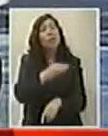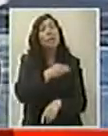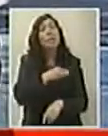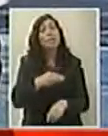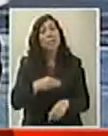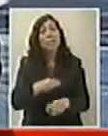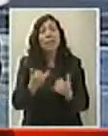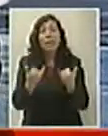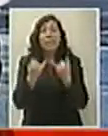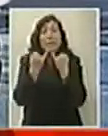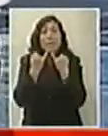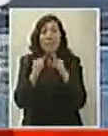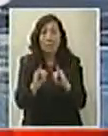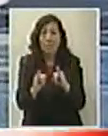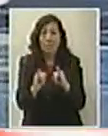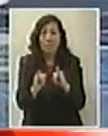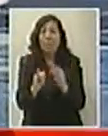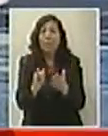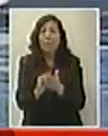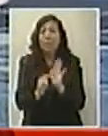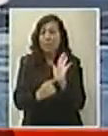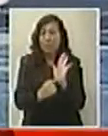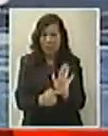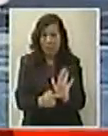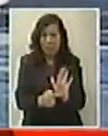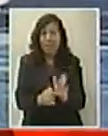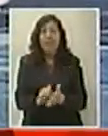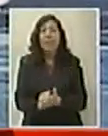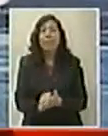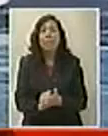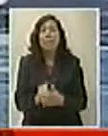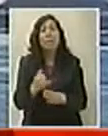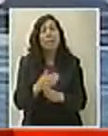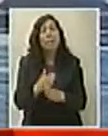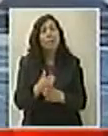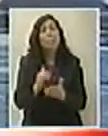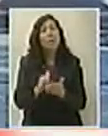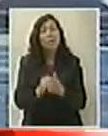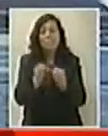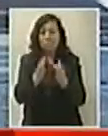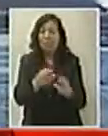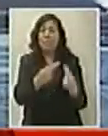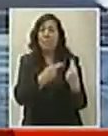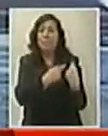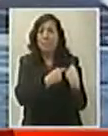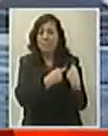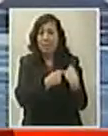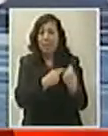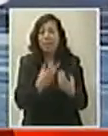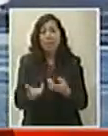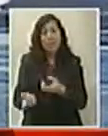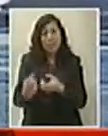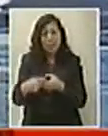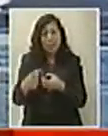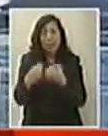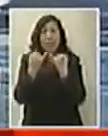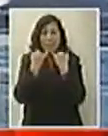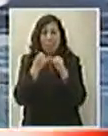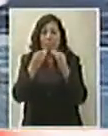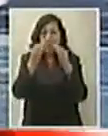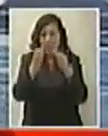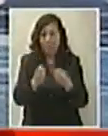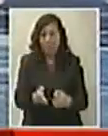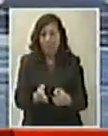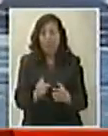Ministros. Este informe en la que hemos presentado de manera seria y responsable, recogiendo información